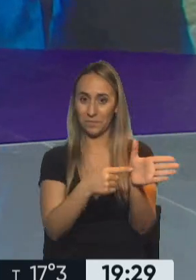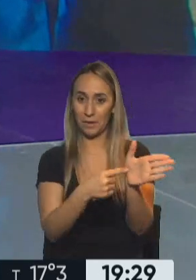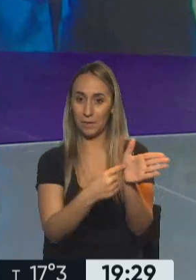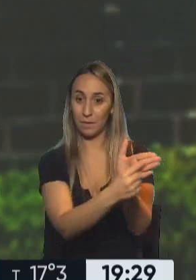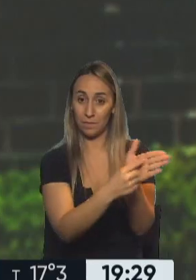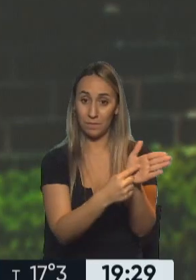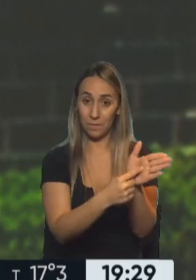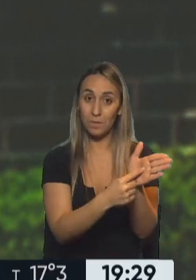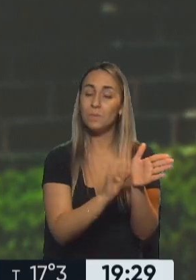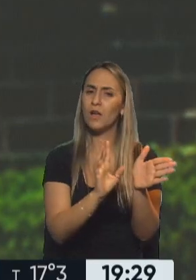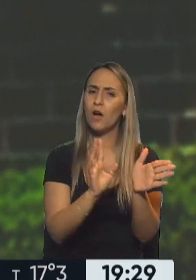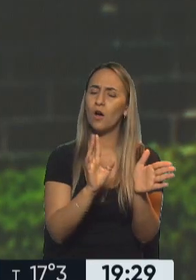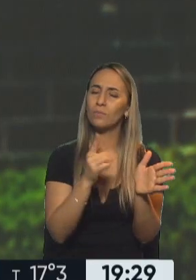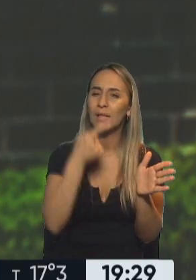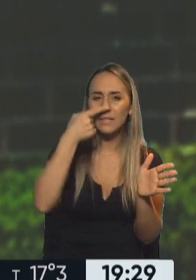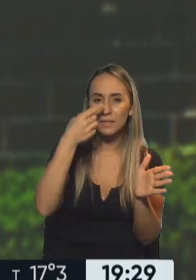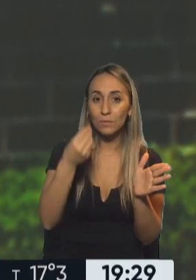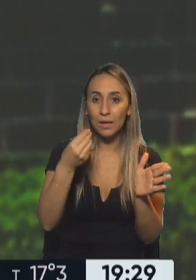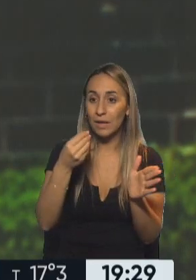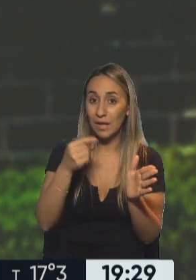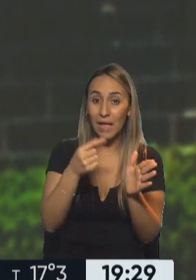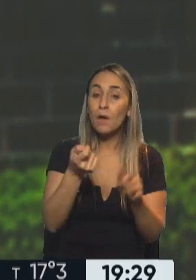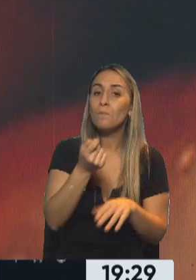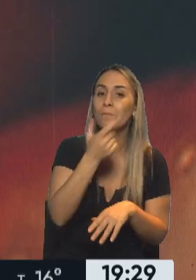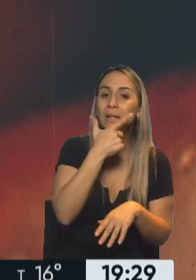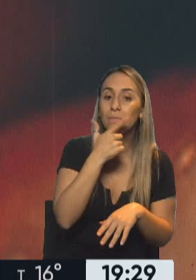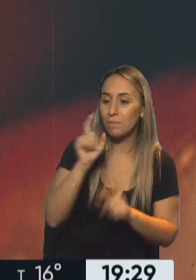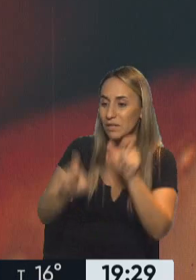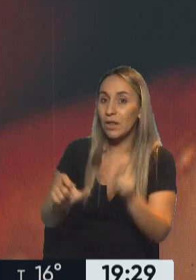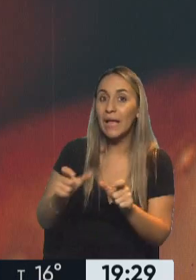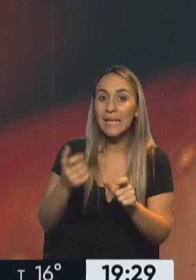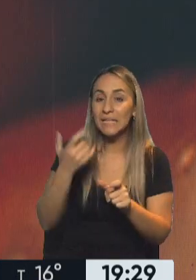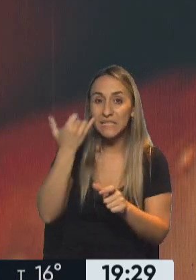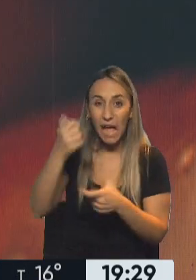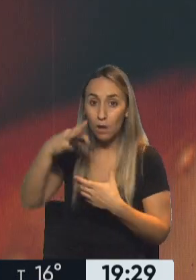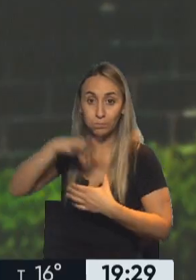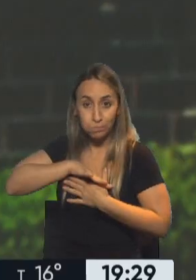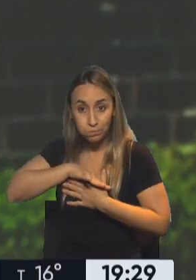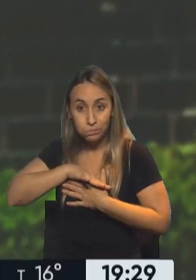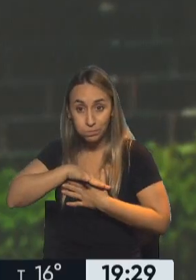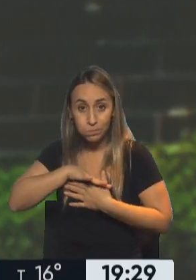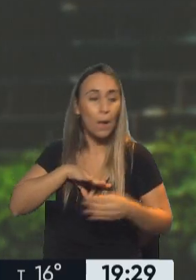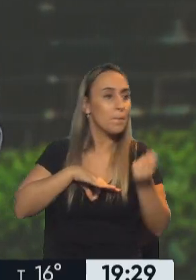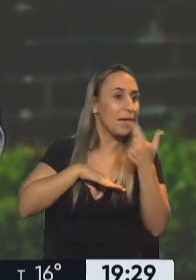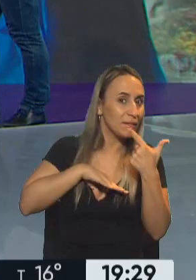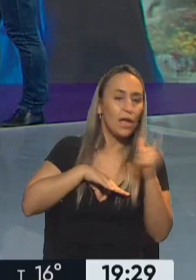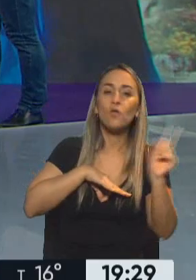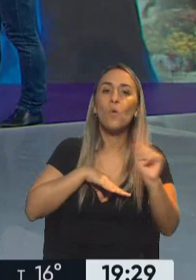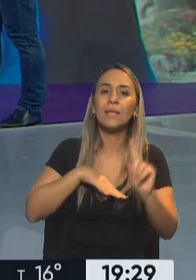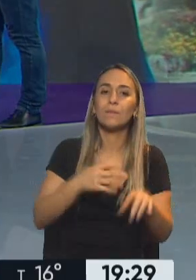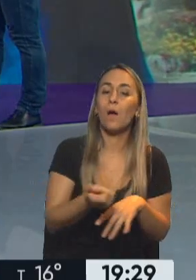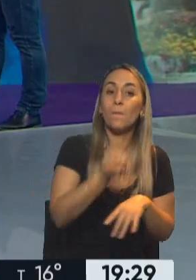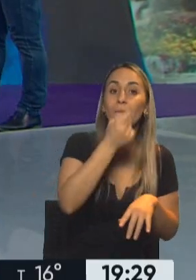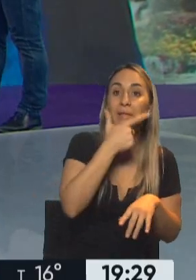interesante, Doc, es que esto es para los ya infectados, es para decir, los no que es para ya prevenir, están infectados, sino para combatir una vez que el virus entra en el cuerpo. Bien. Y